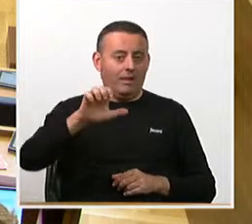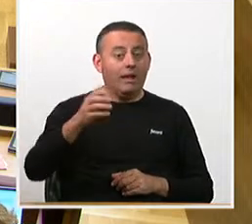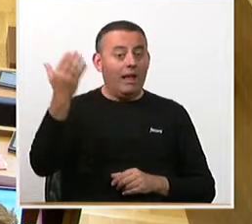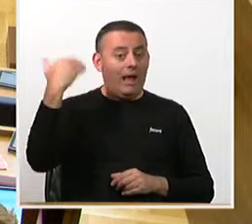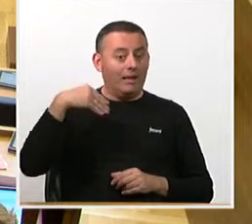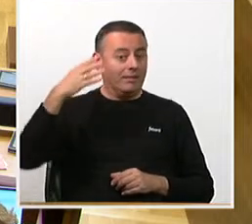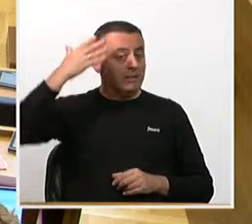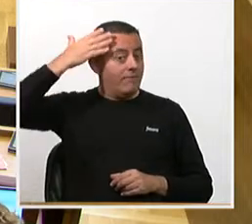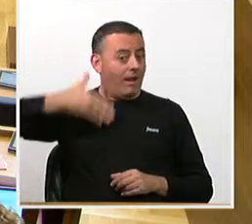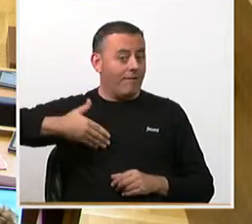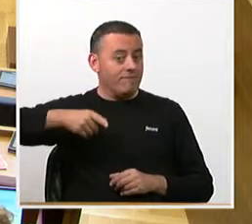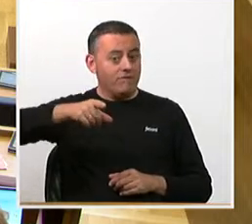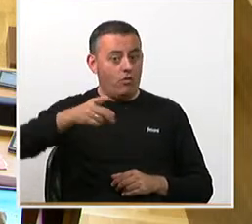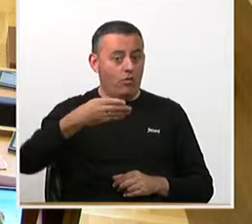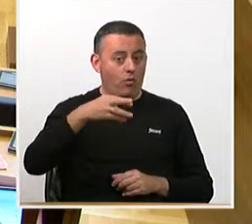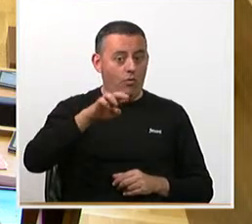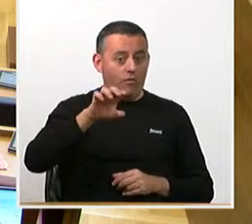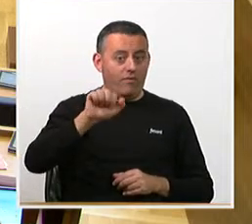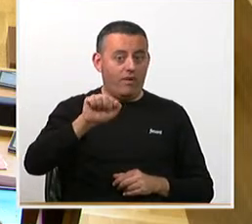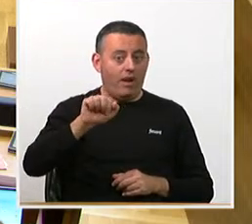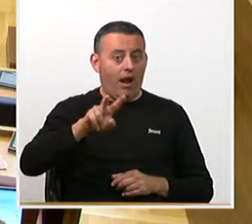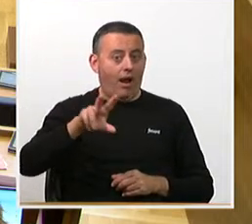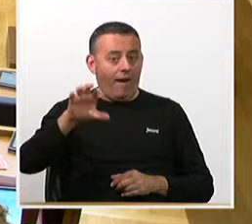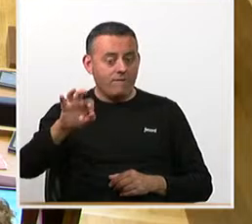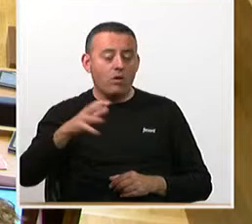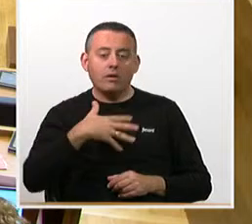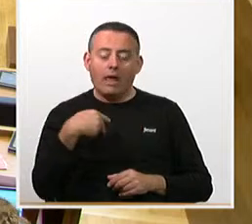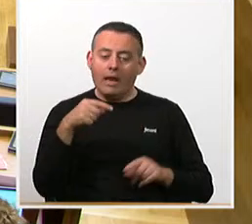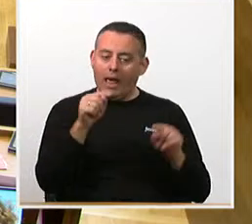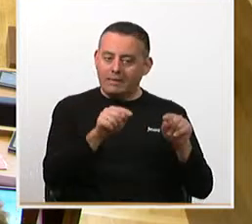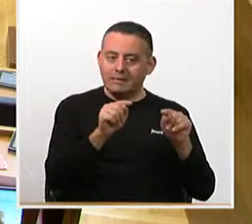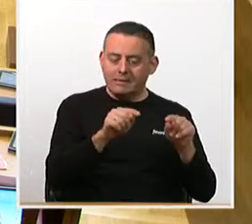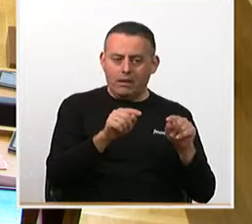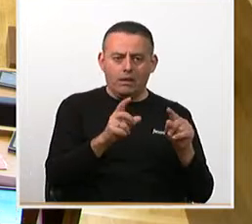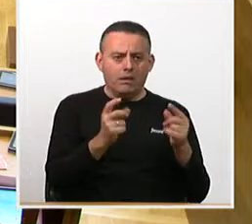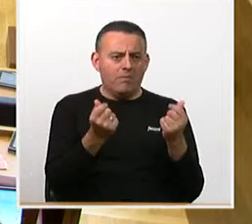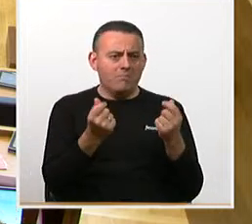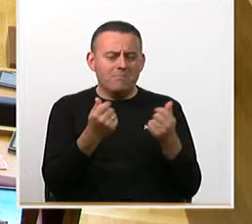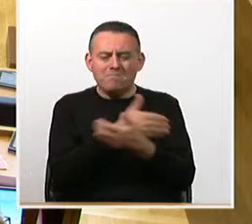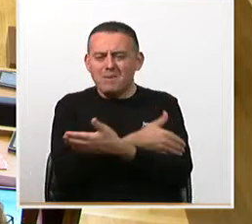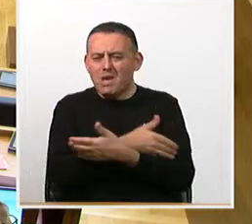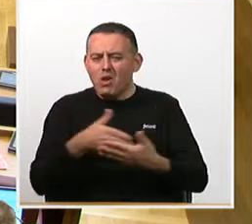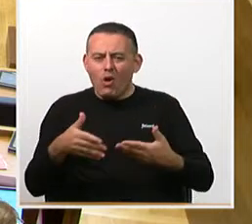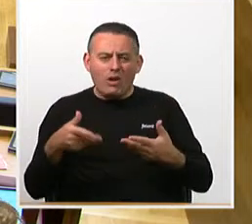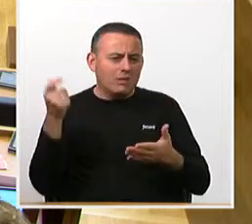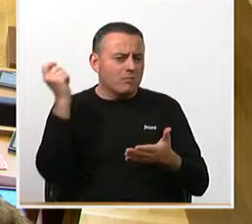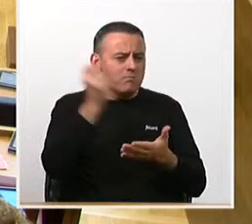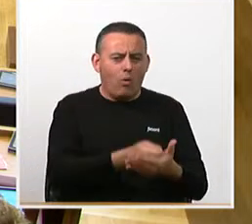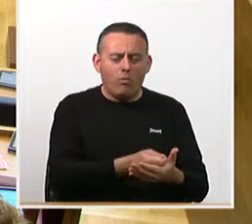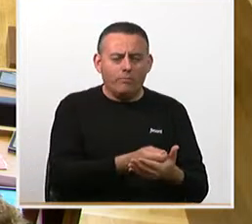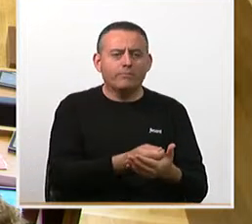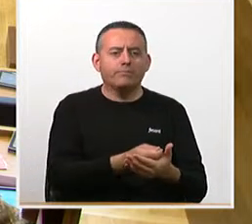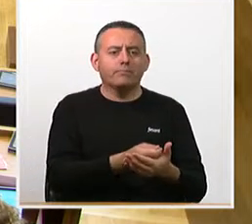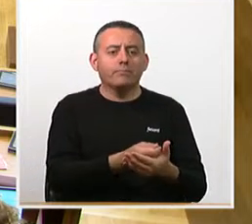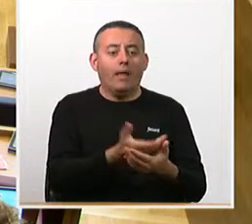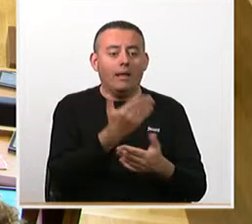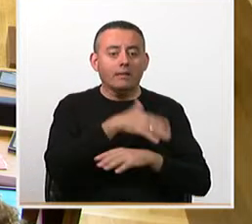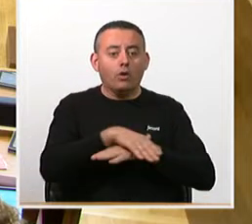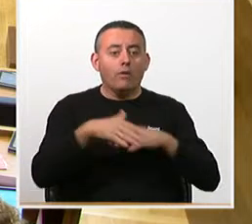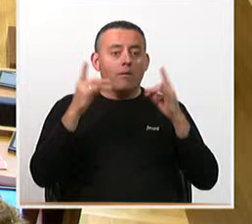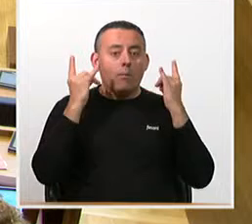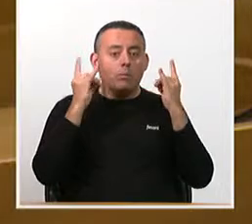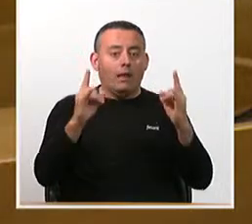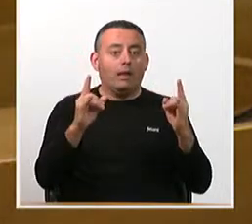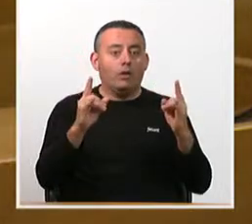identidad de la justicia valenciana el programa en el que se ha gastado una millonada que los del botánico dijeron que estaba para echar a